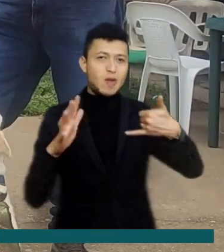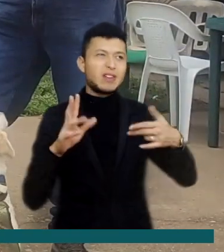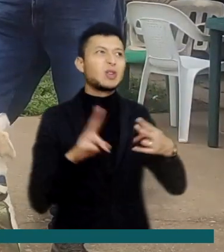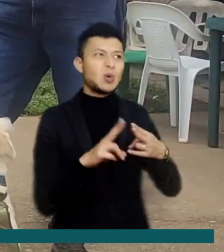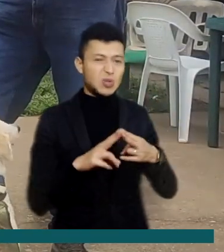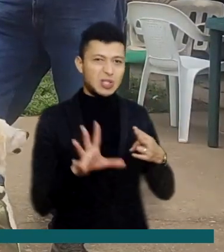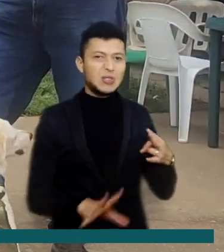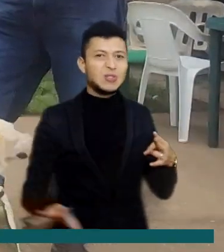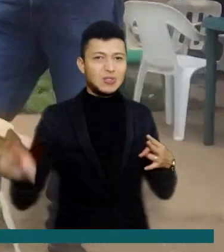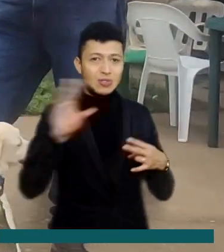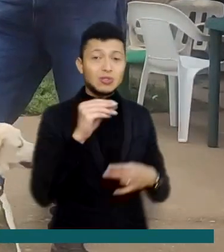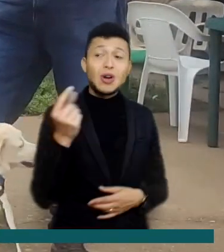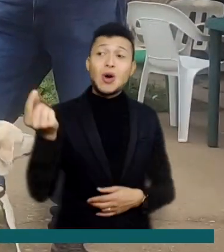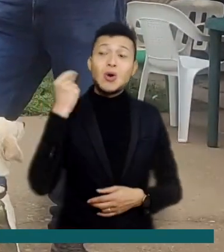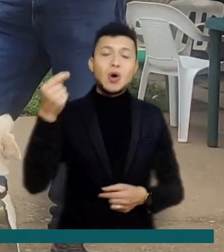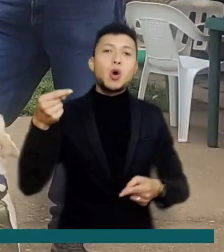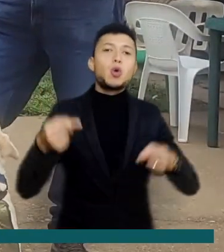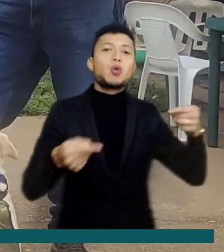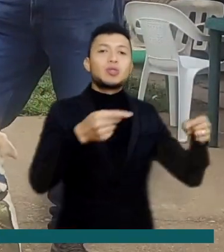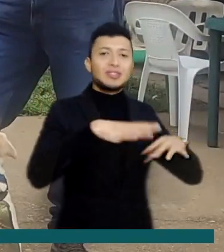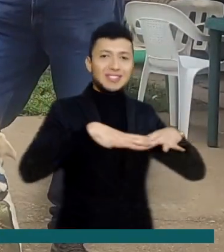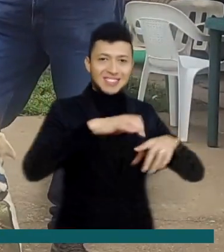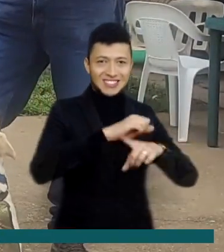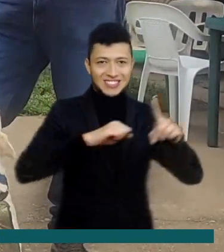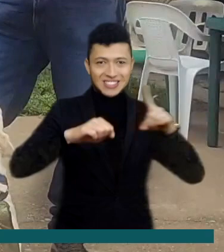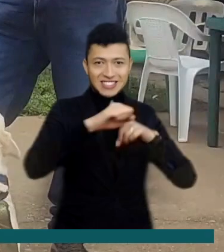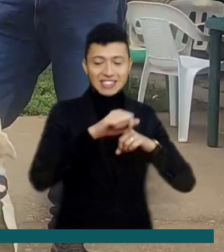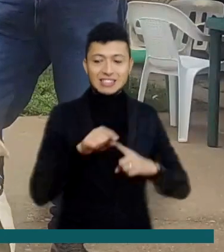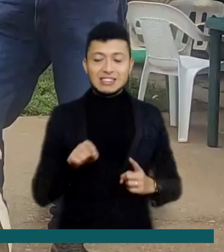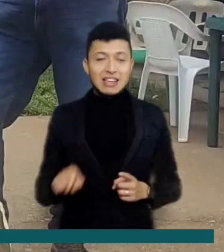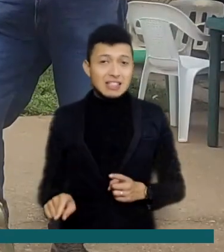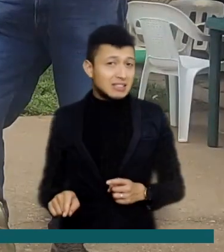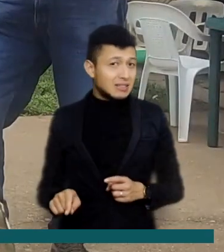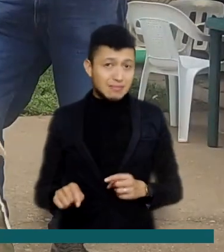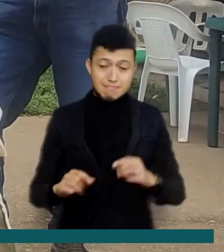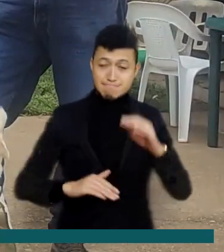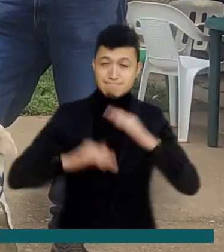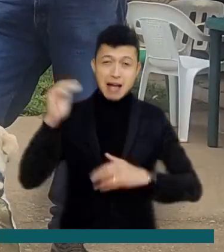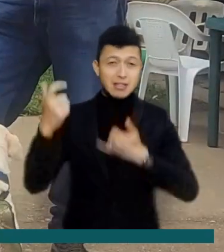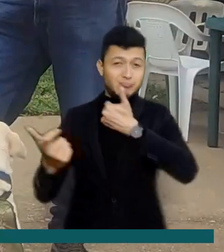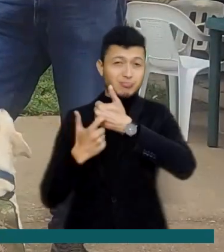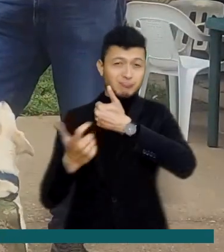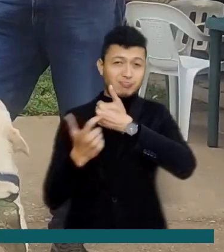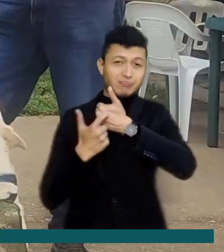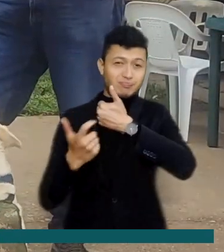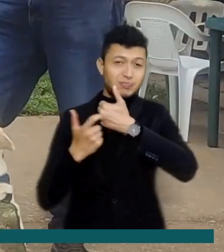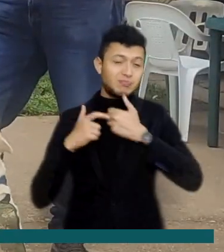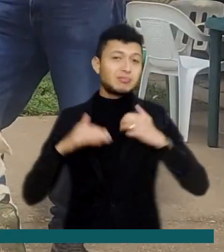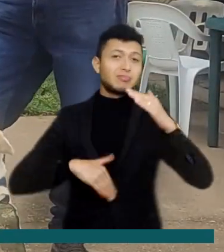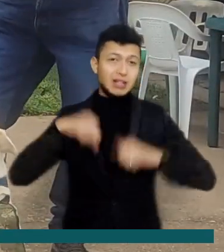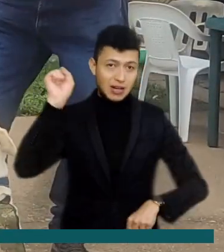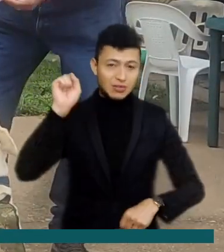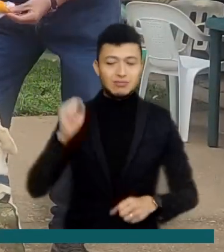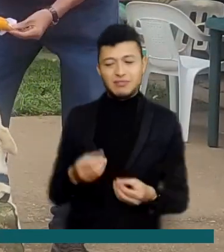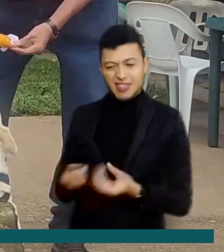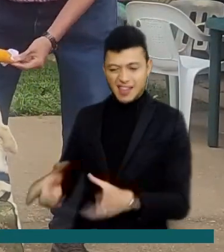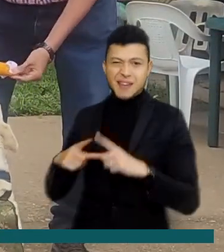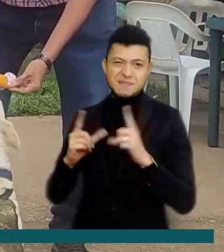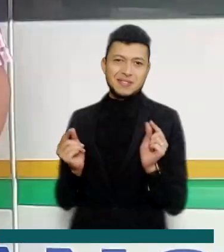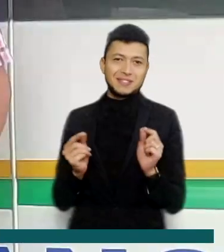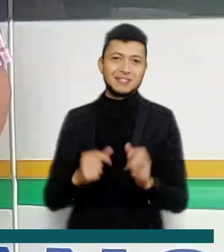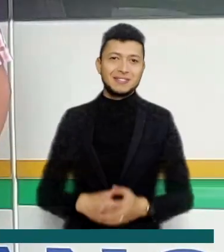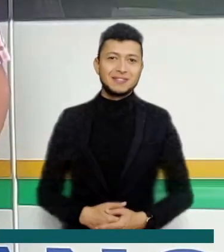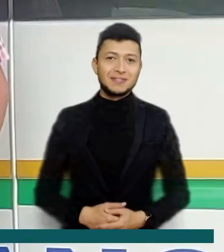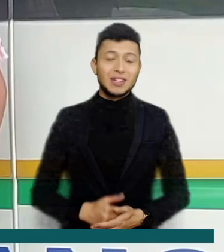Guaviare. Incluso hace poco se ganó un concurso en redes sociales por ser el competidor con mayor número de likes. Démosle la empanada.